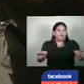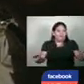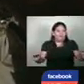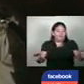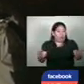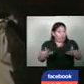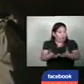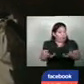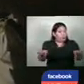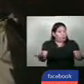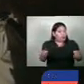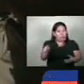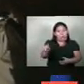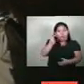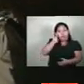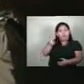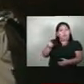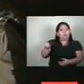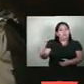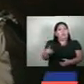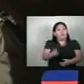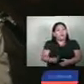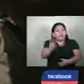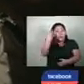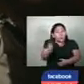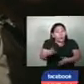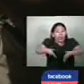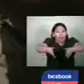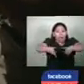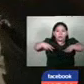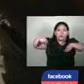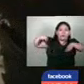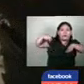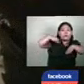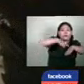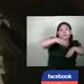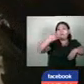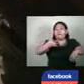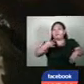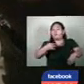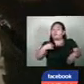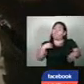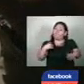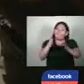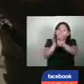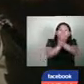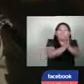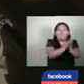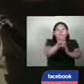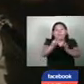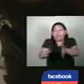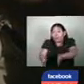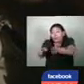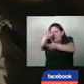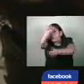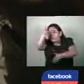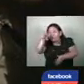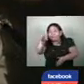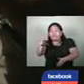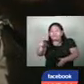hay muchas personas que todos los días se arriesgan a cruzar. Un llamado a las autoridades, en verdad,